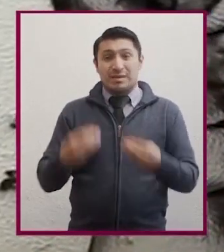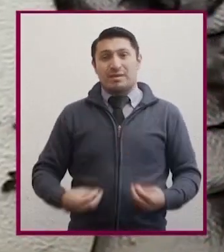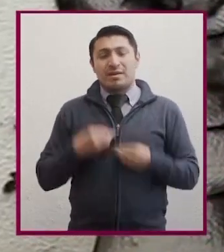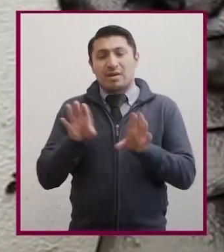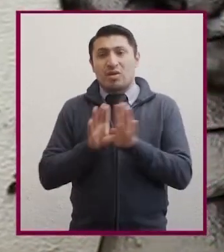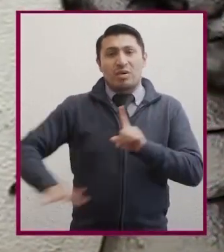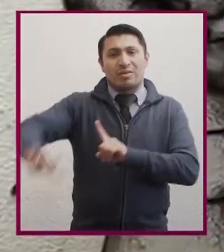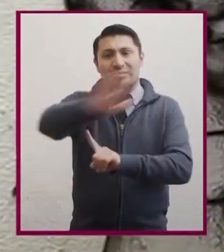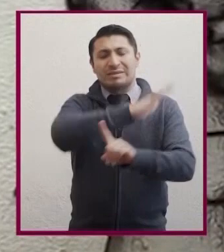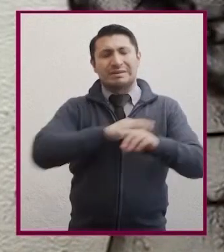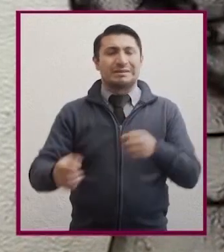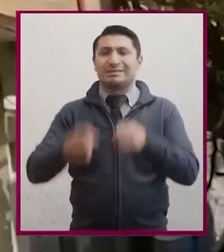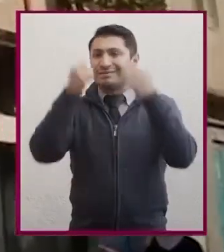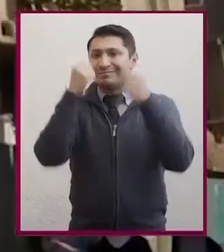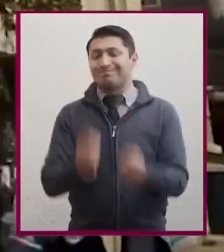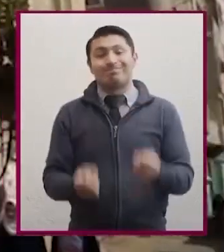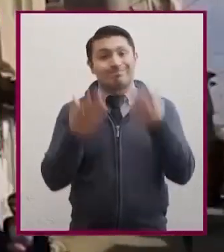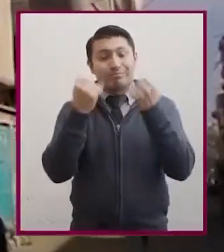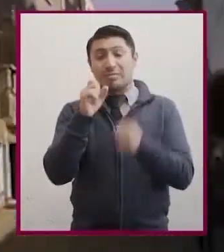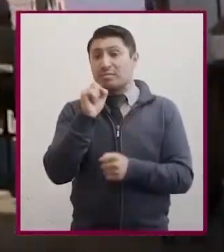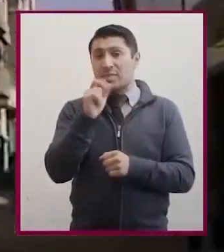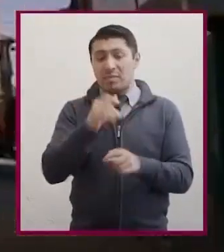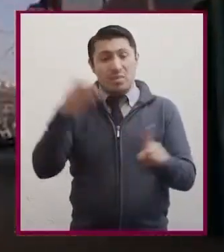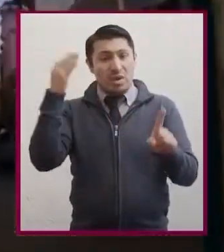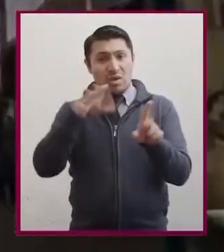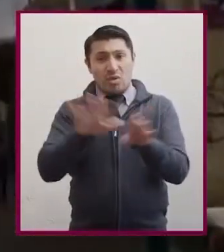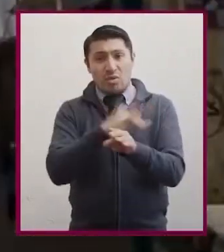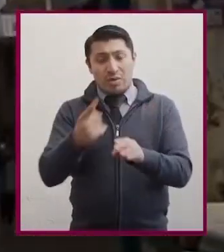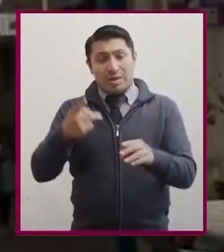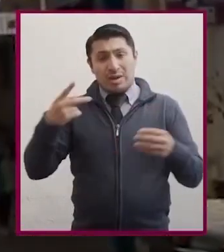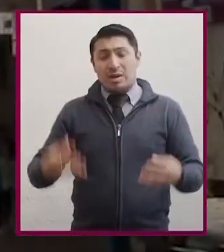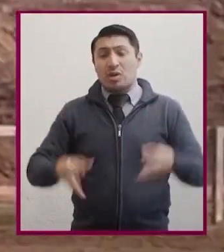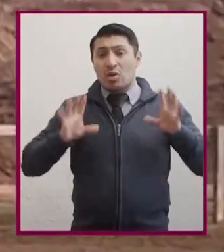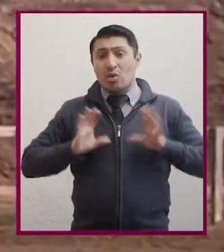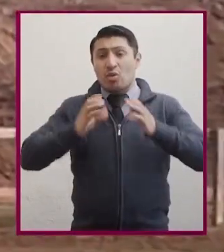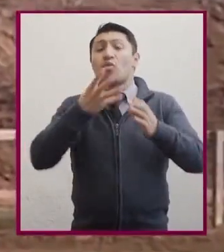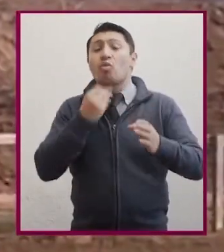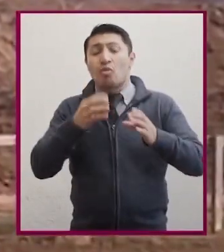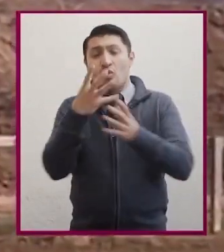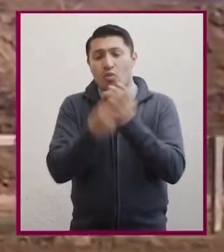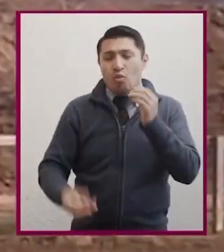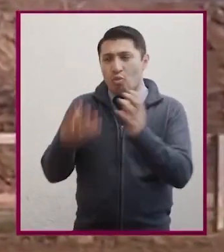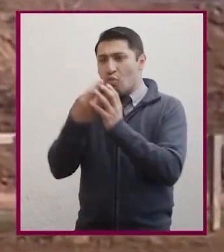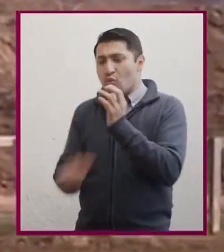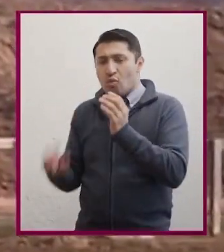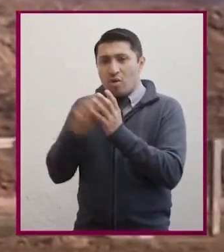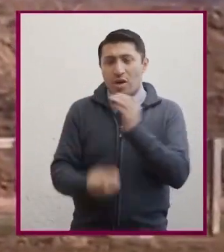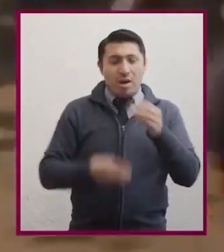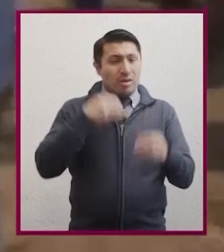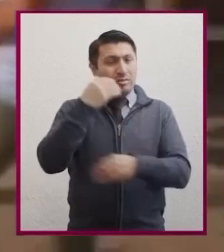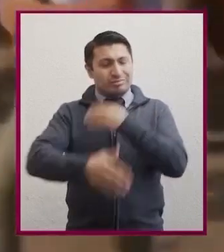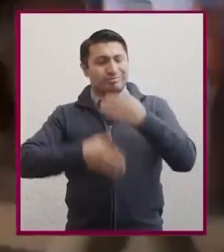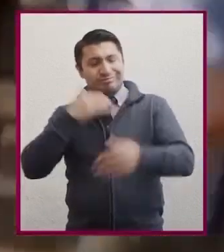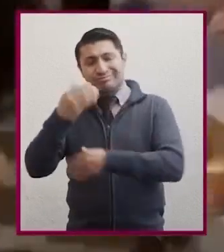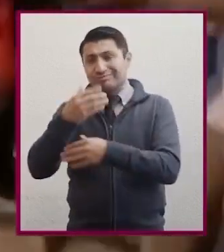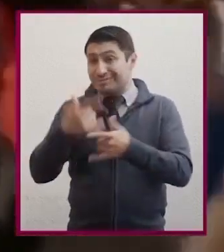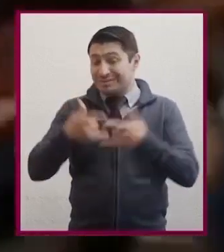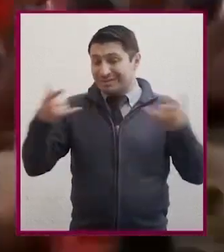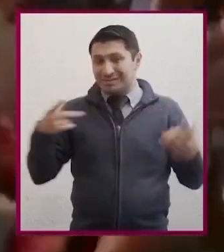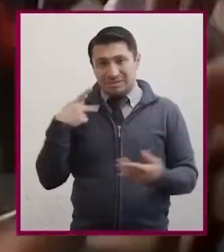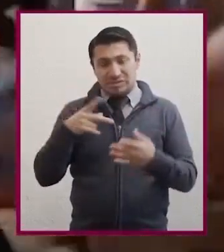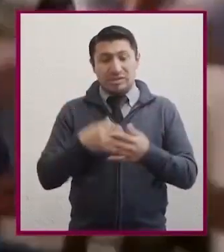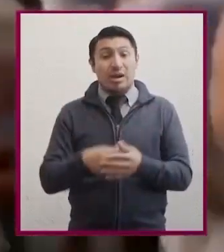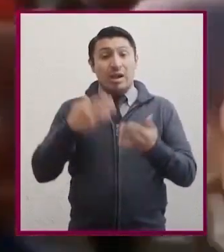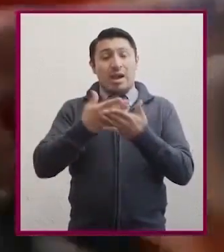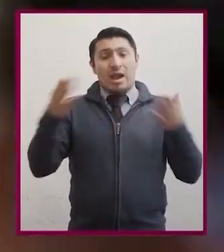rodeados de inseguridad. Esa fue la misma razón que había llevado al pueblo judío a huir varias veces a lo largo de su historia. Al